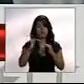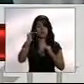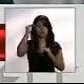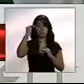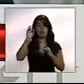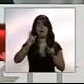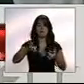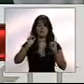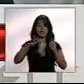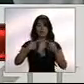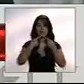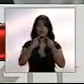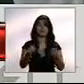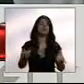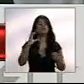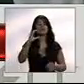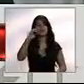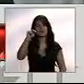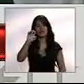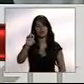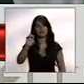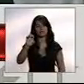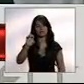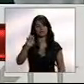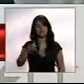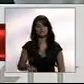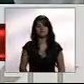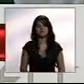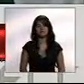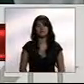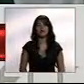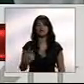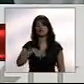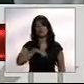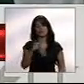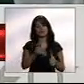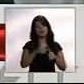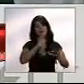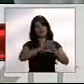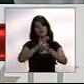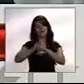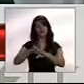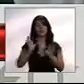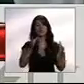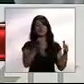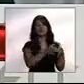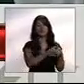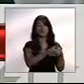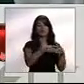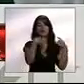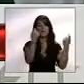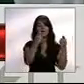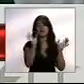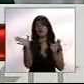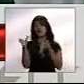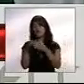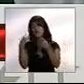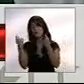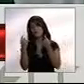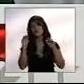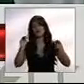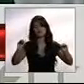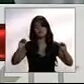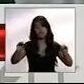Electoral emitir su primer boletín. Hacemos un llamado a los comandos, a los actores políticos, a